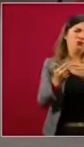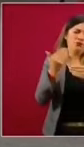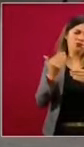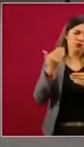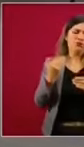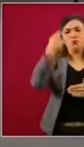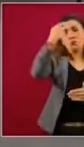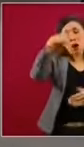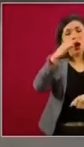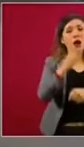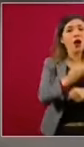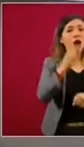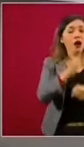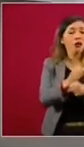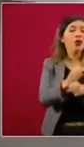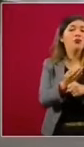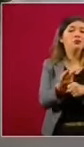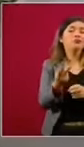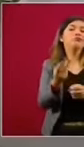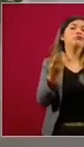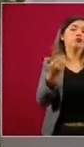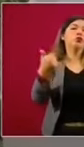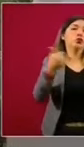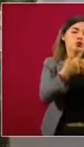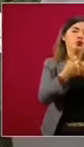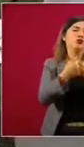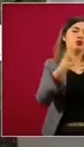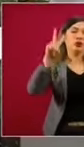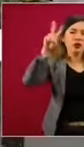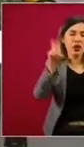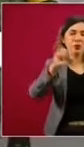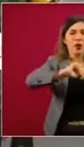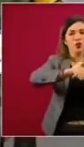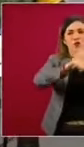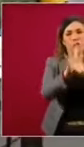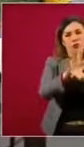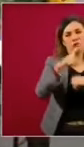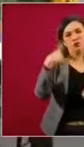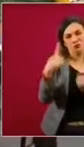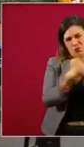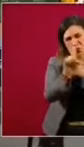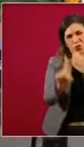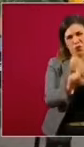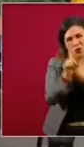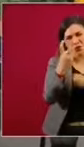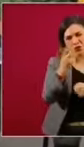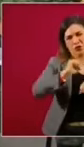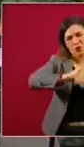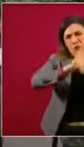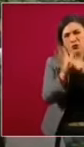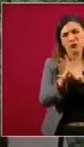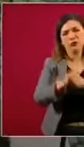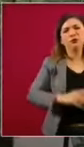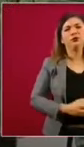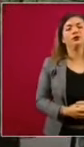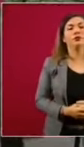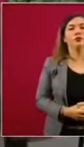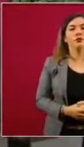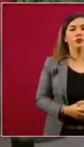para enfrentar el coronavirus, la pandemia de coronavirus.